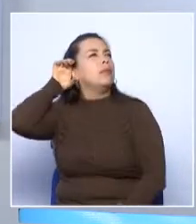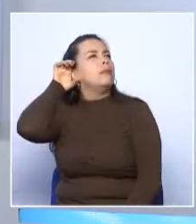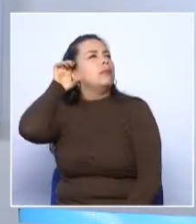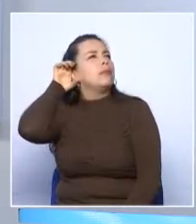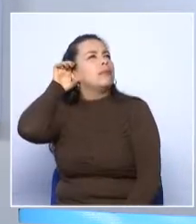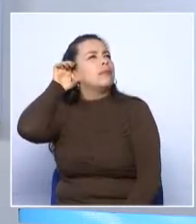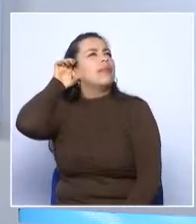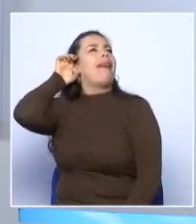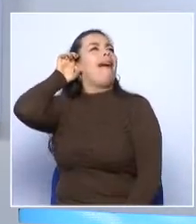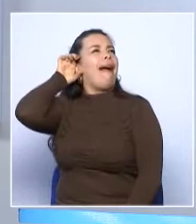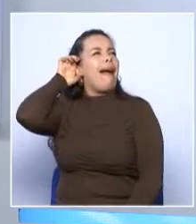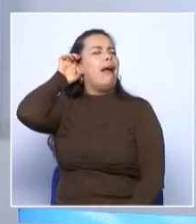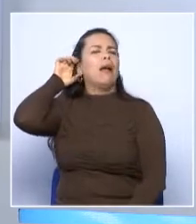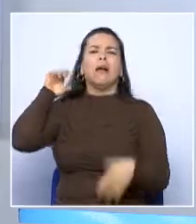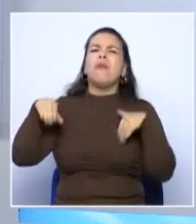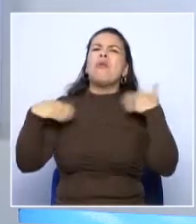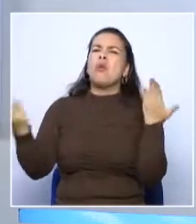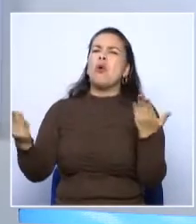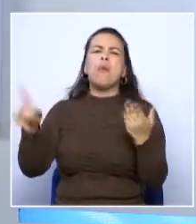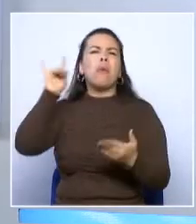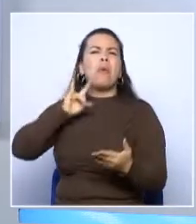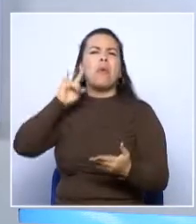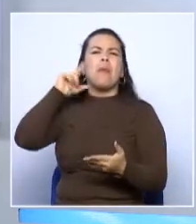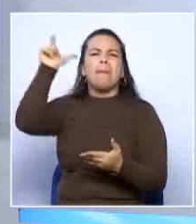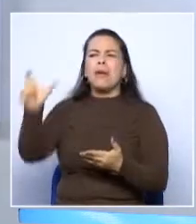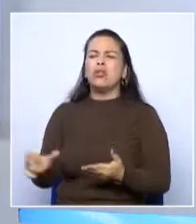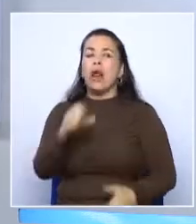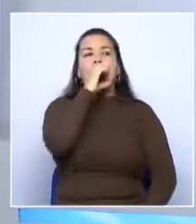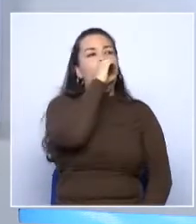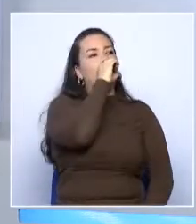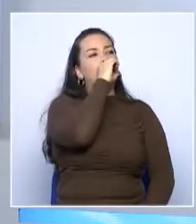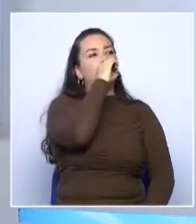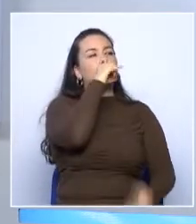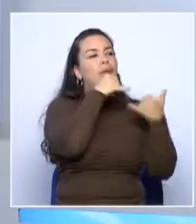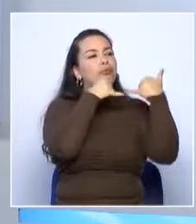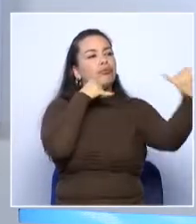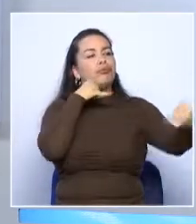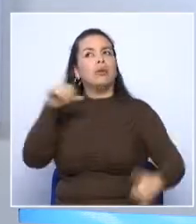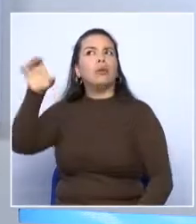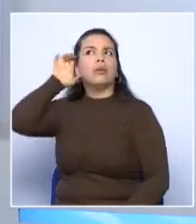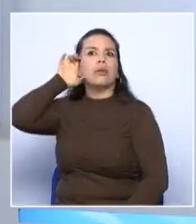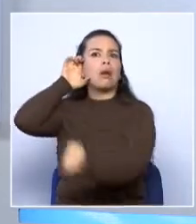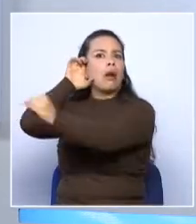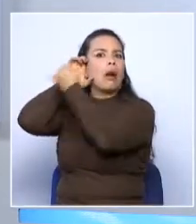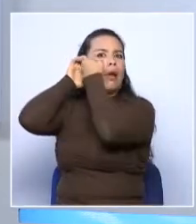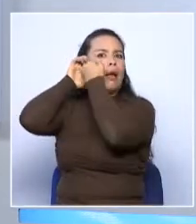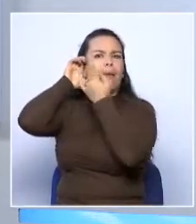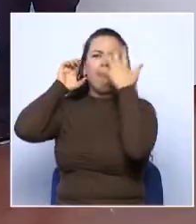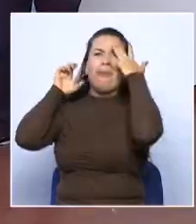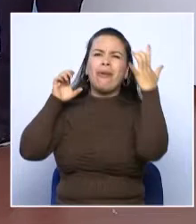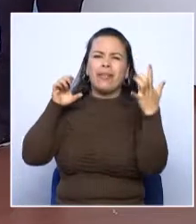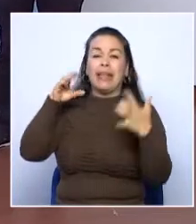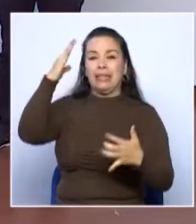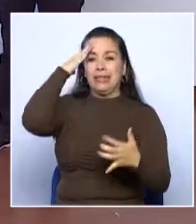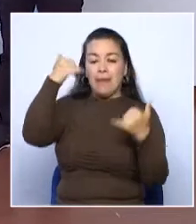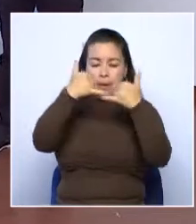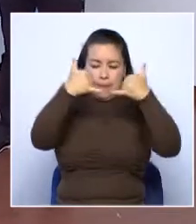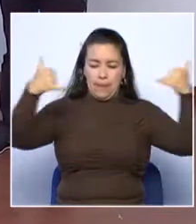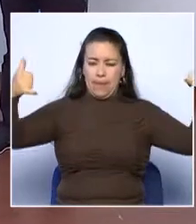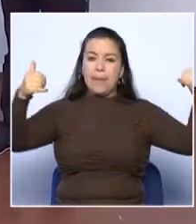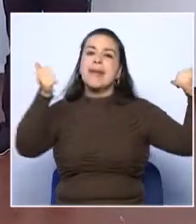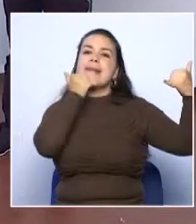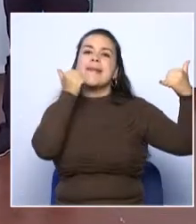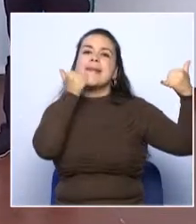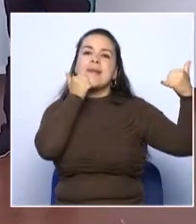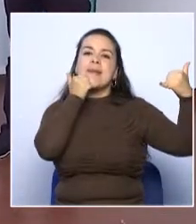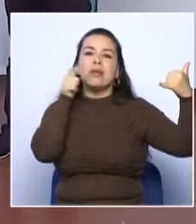hace, porque uno escuchaba a la persona que se colocaba al otro lado, porque la cuerda es sólido y es más veloz,